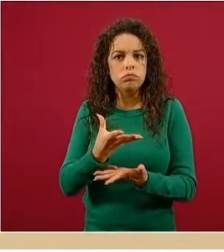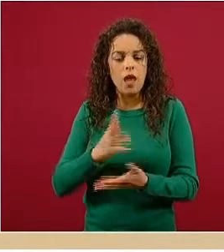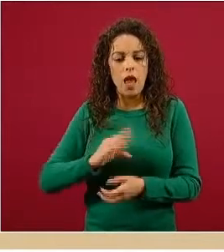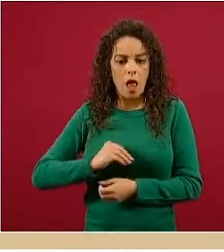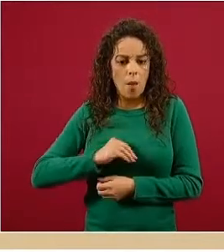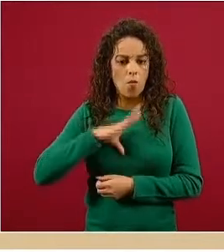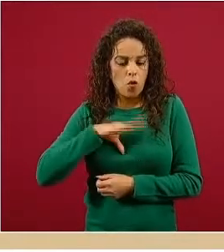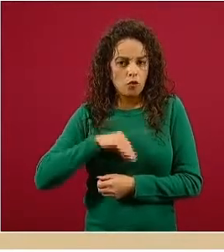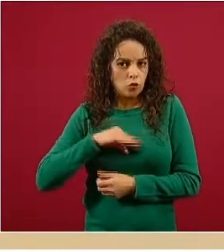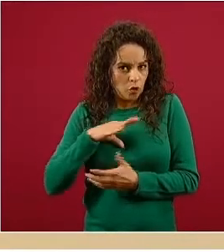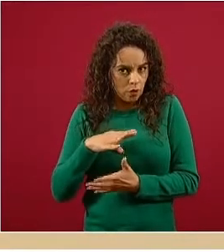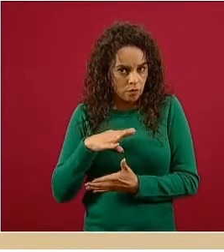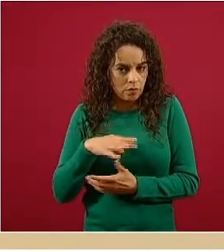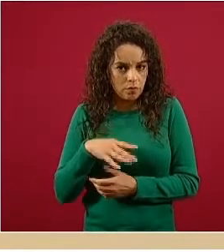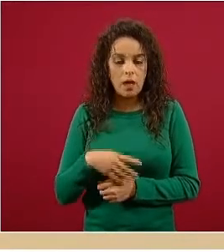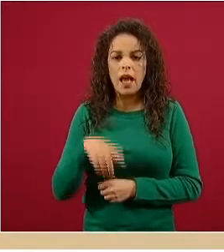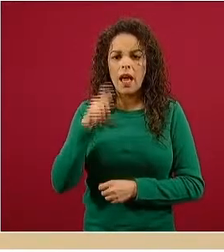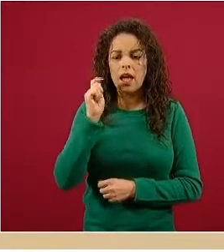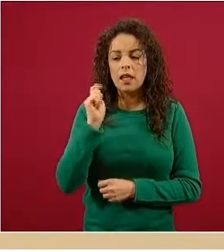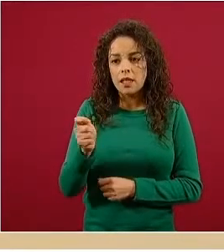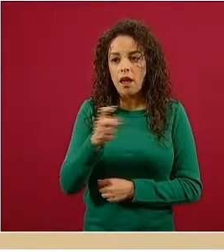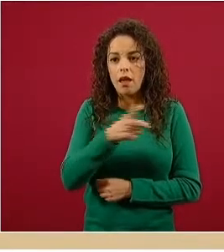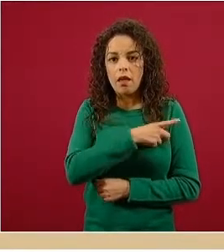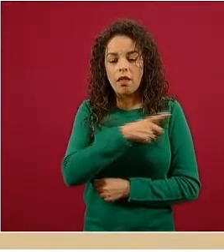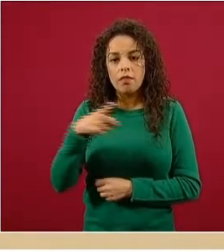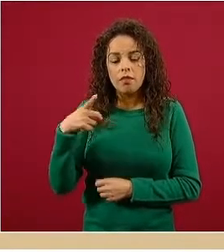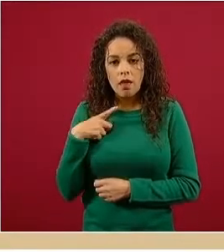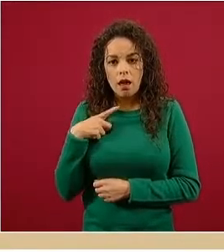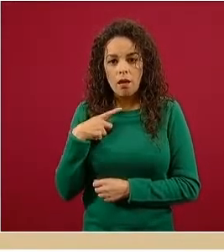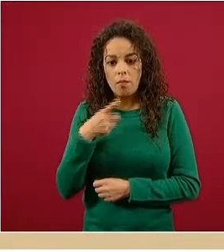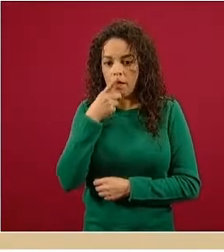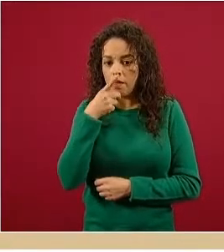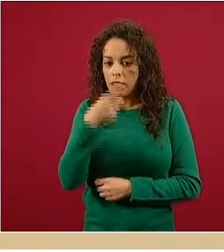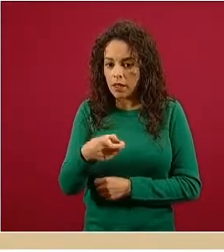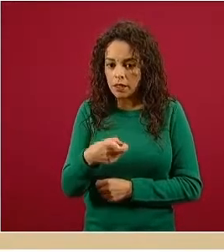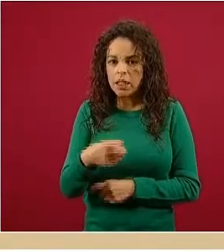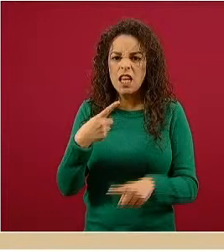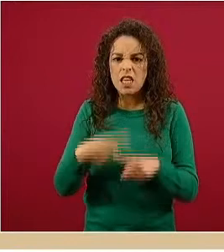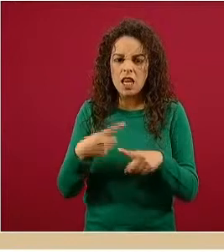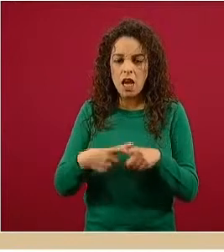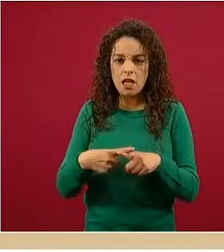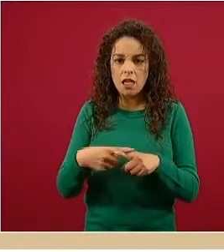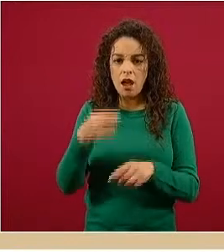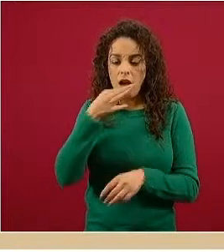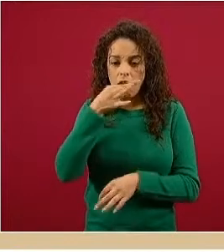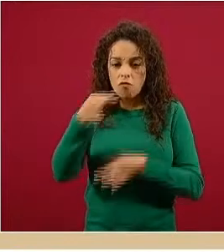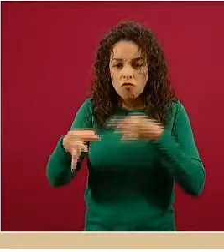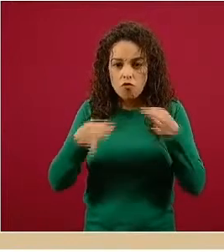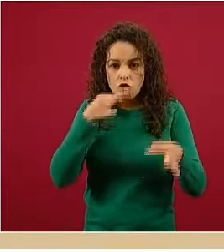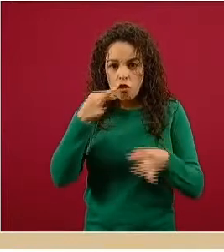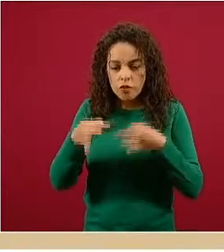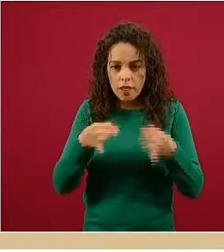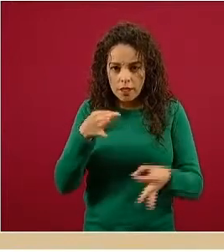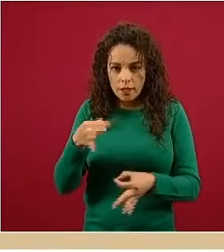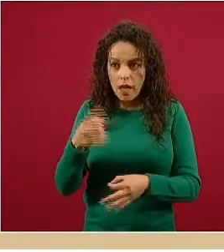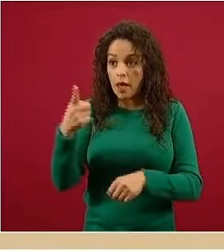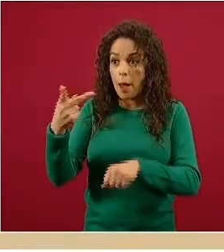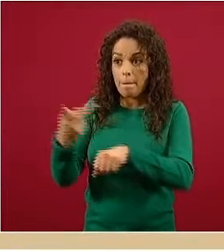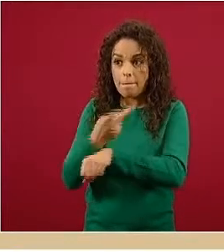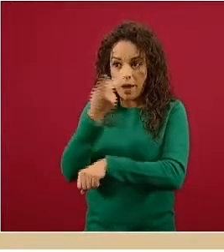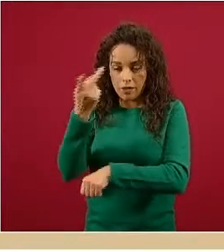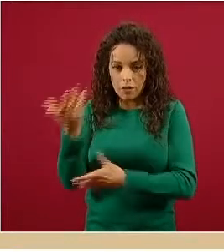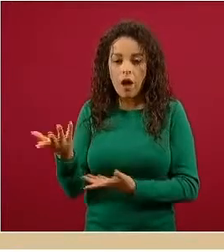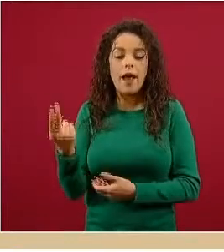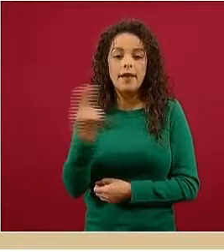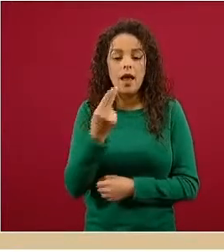La que sigue. Y bueno, un poquito acerca de, tocando brevemente algunas poblaciones especiales.